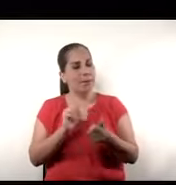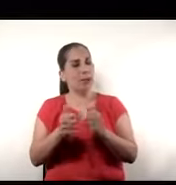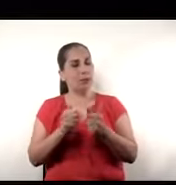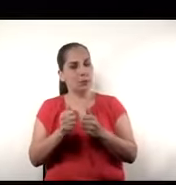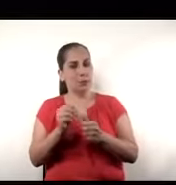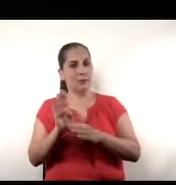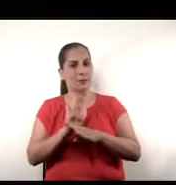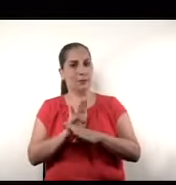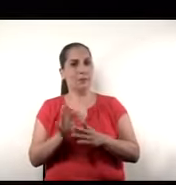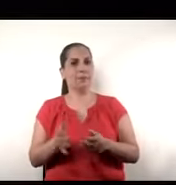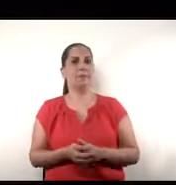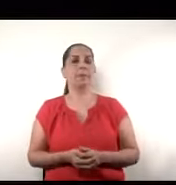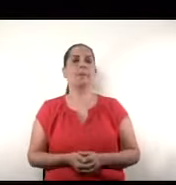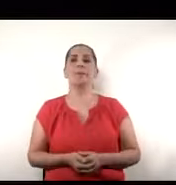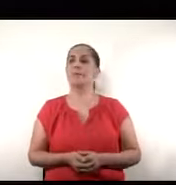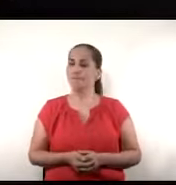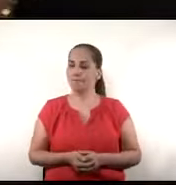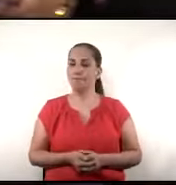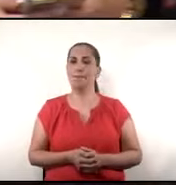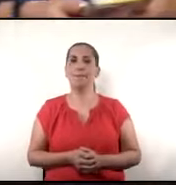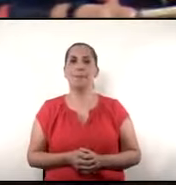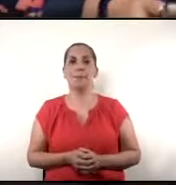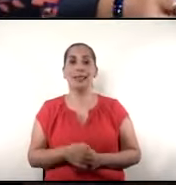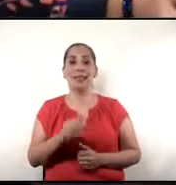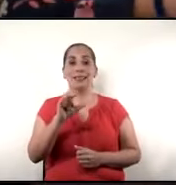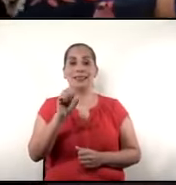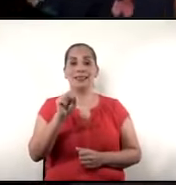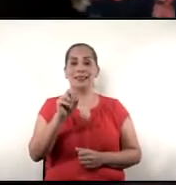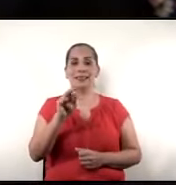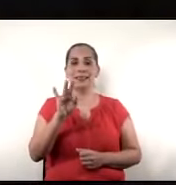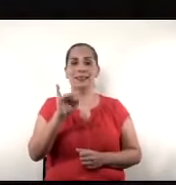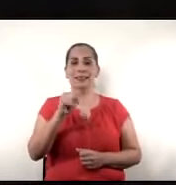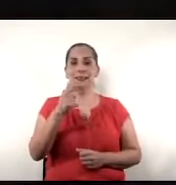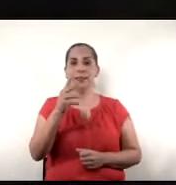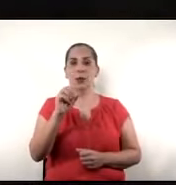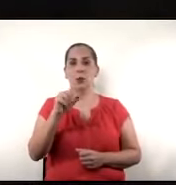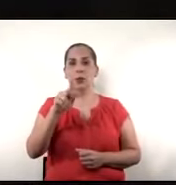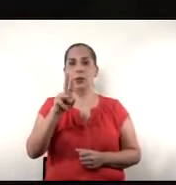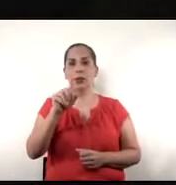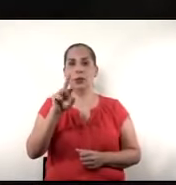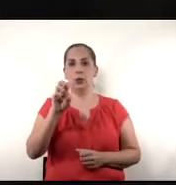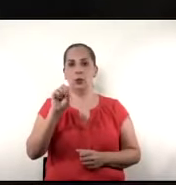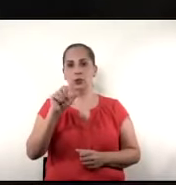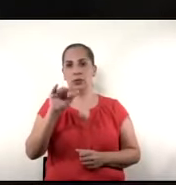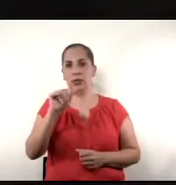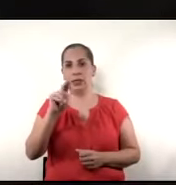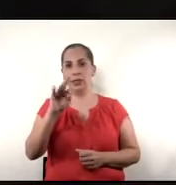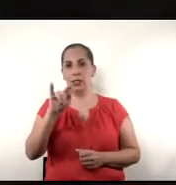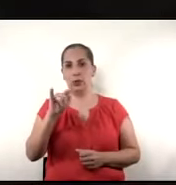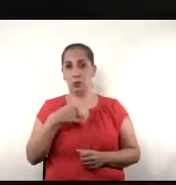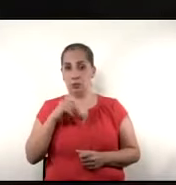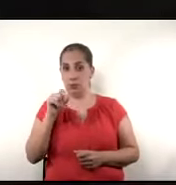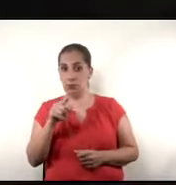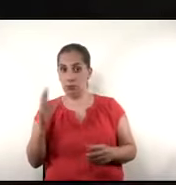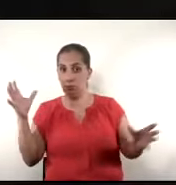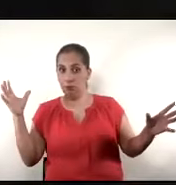bancario. Muy bien. Santiago Quiroz Cantillo pregunta, ¿fusionar